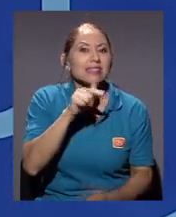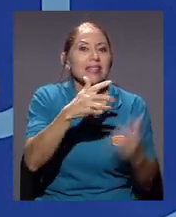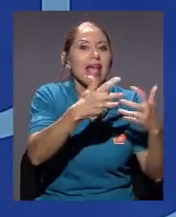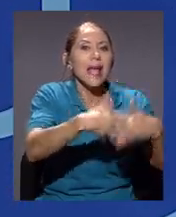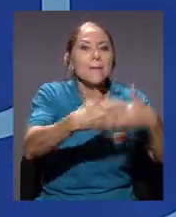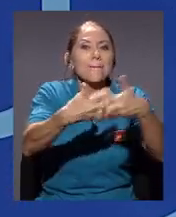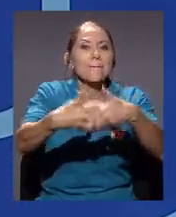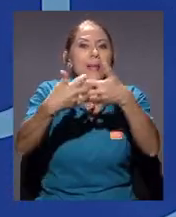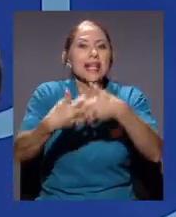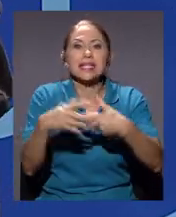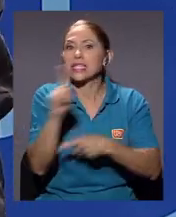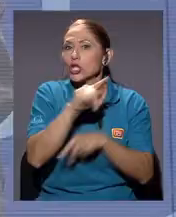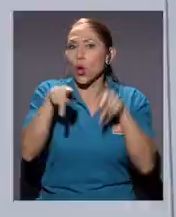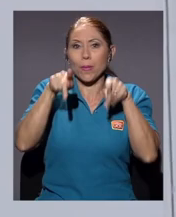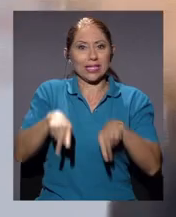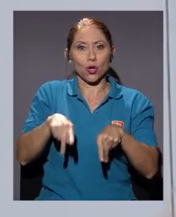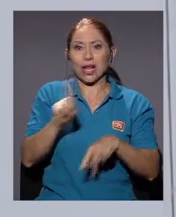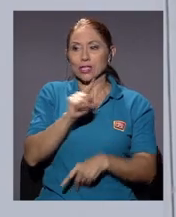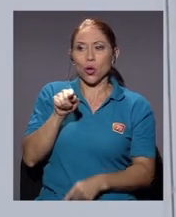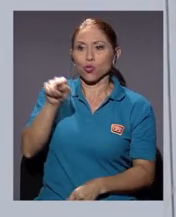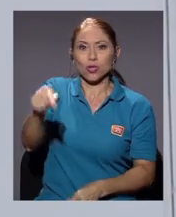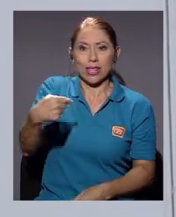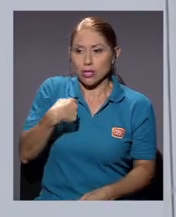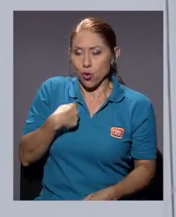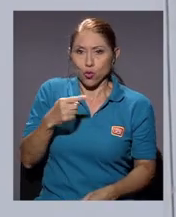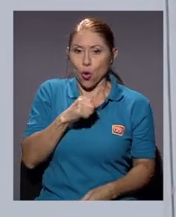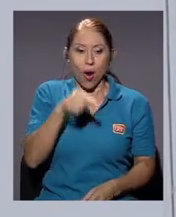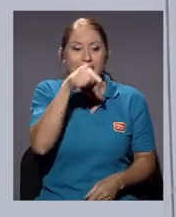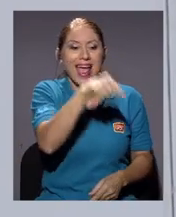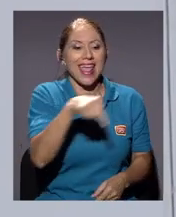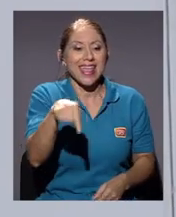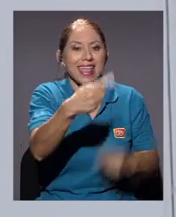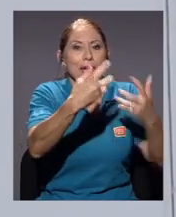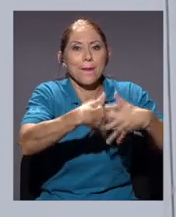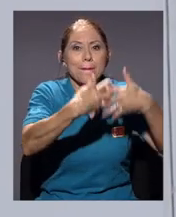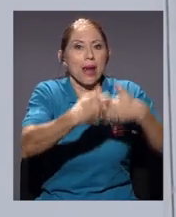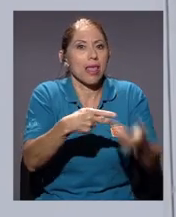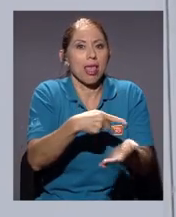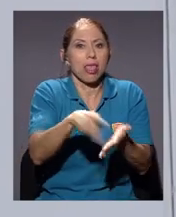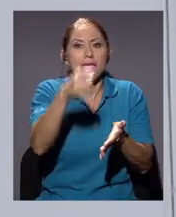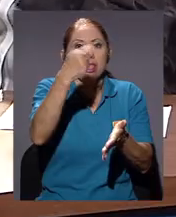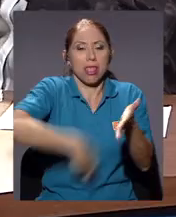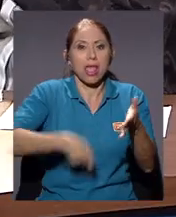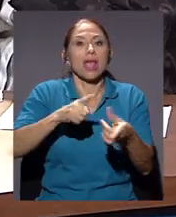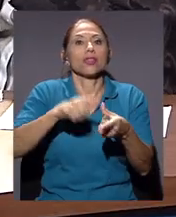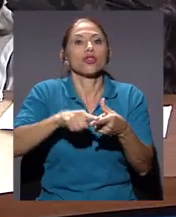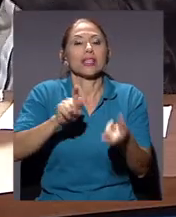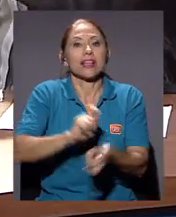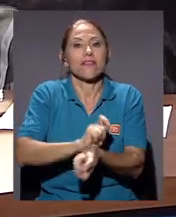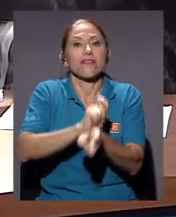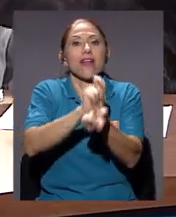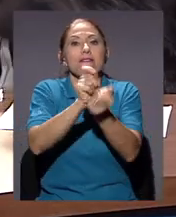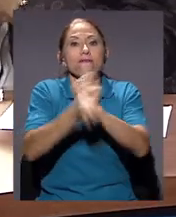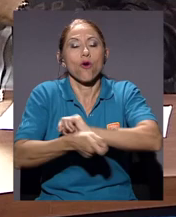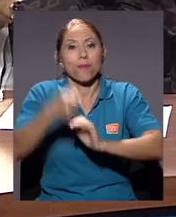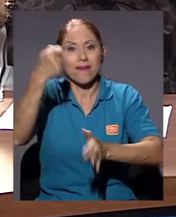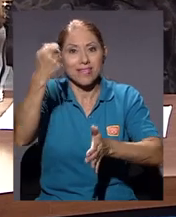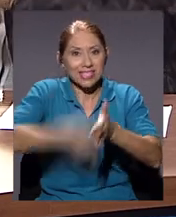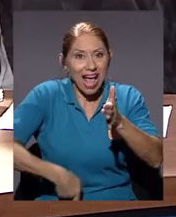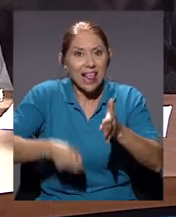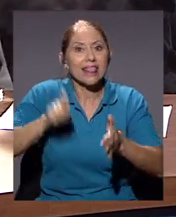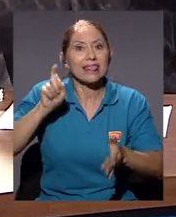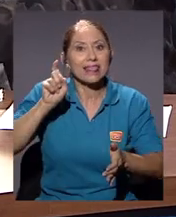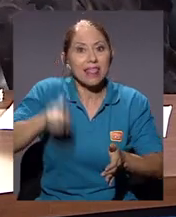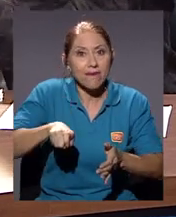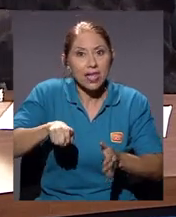no a las personas no a usted no a mí sino a las empresas quiere decir que la reforma fiscal debería me parece a mí usted me corrige si no es así